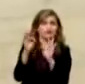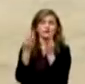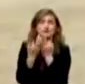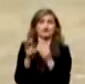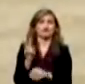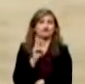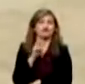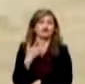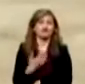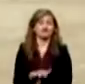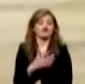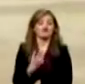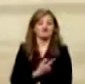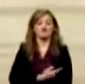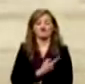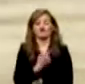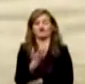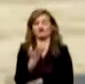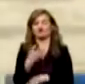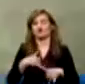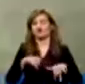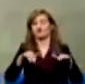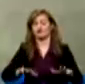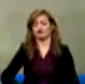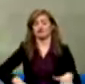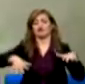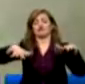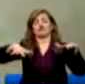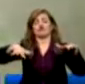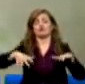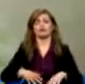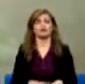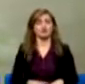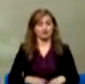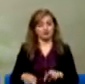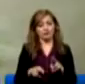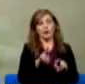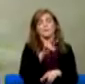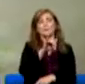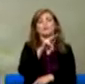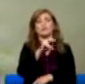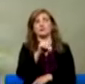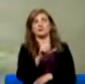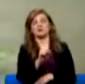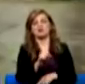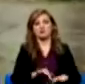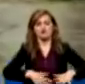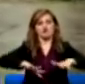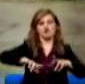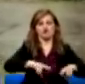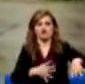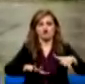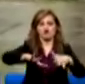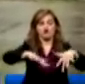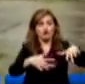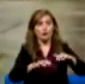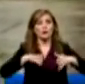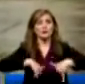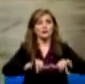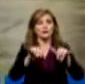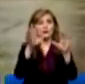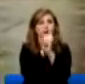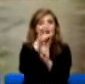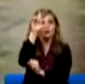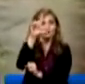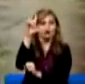Ya van 15 días y Salitre sigue bajo el agua. El río Vinces no da tregua a sus habitantes. La noche de lunes este muro